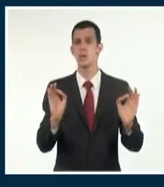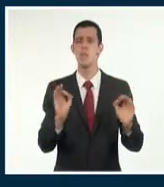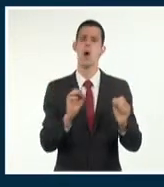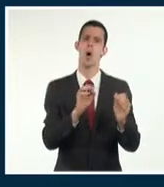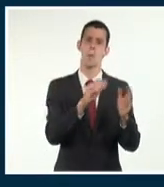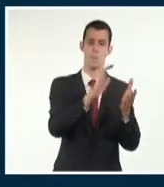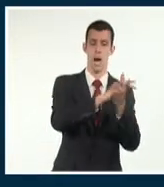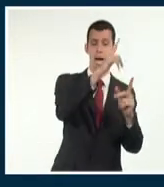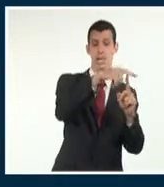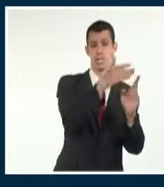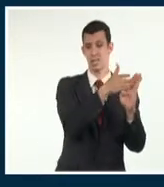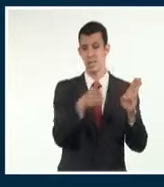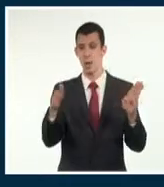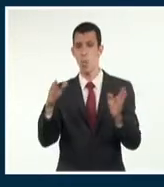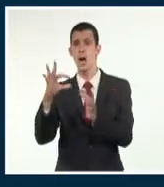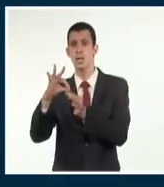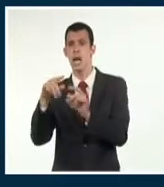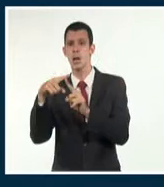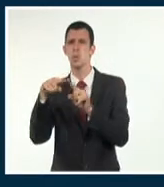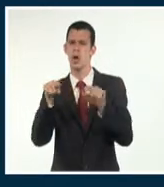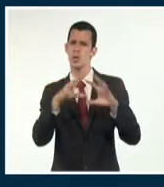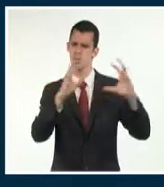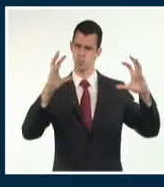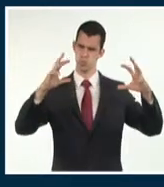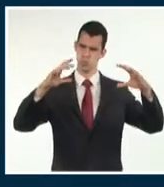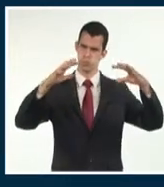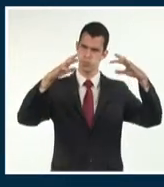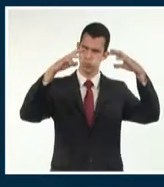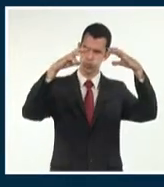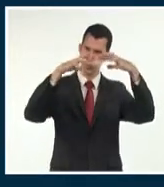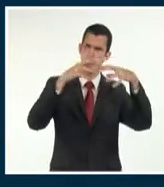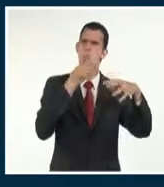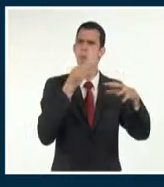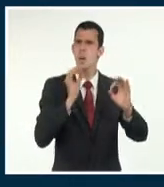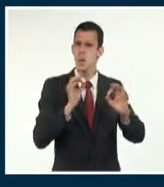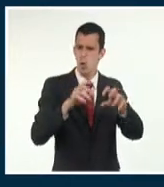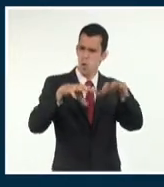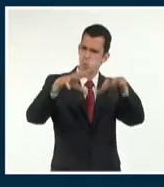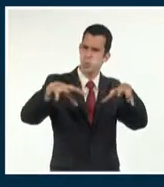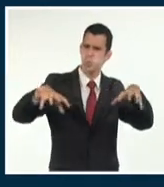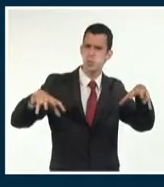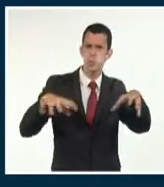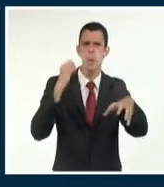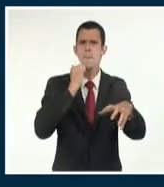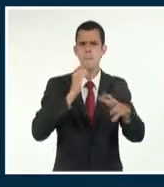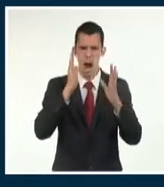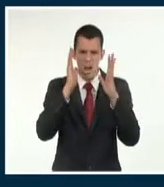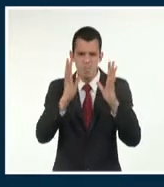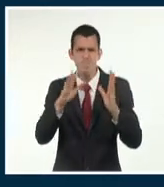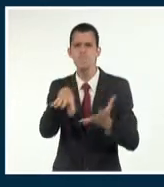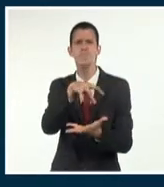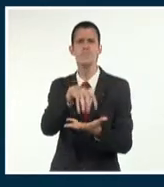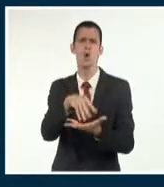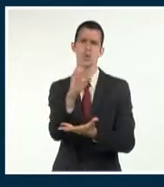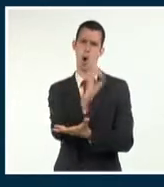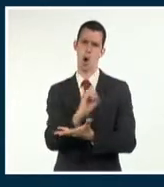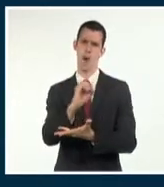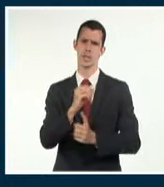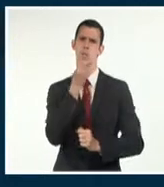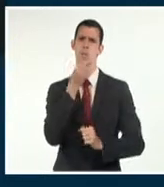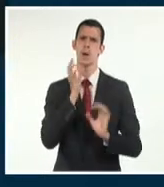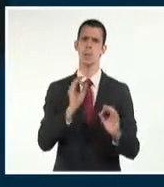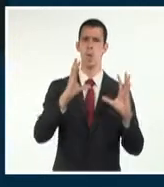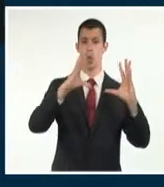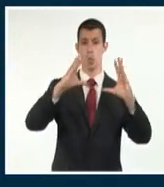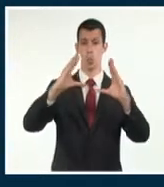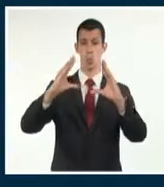Matanzas hasta Guantánamo, con, por supuesto, predilección para la lluvia para la parte oriental del país, donde tendremos chubascos y tormentas eléctricas que pueden extenderse hasta horas del anochecer.